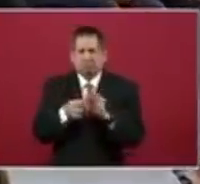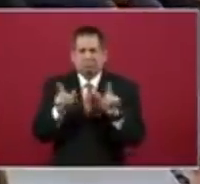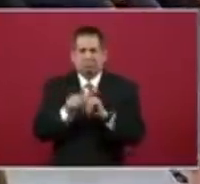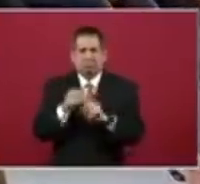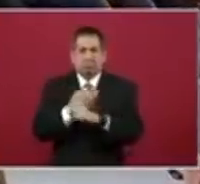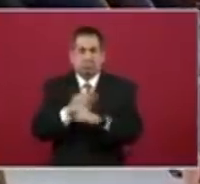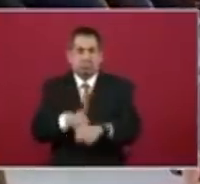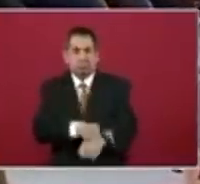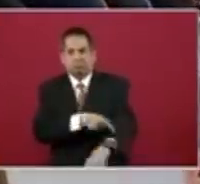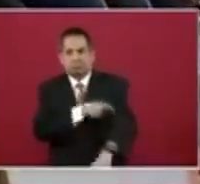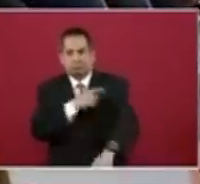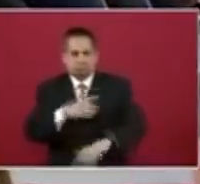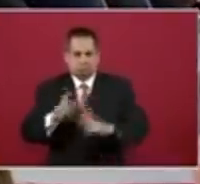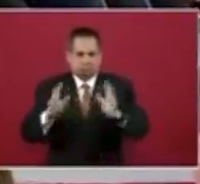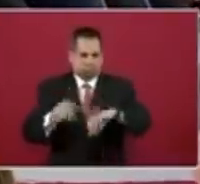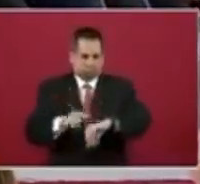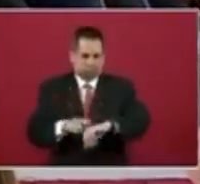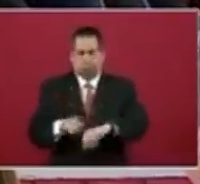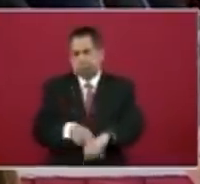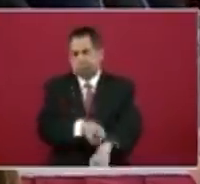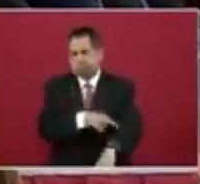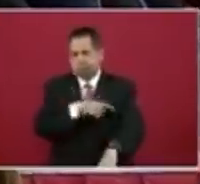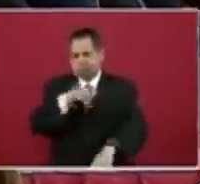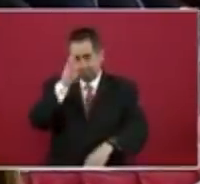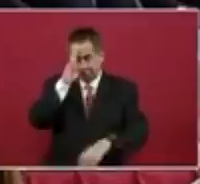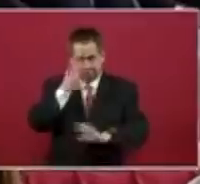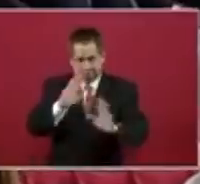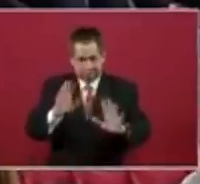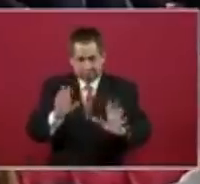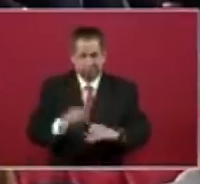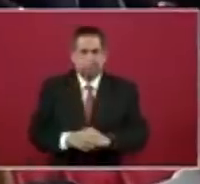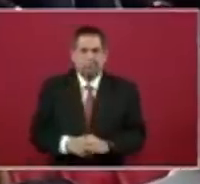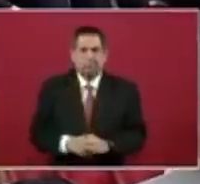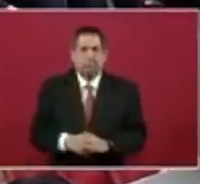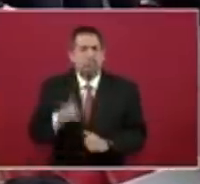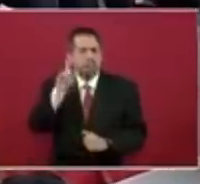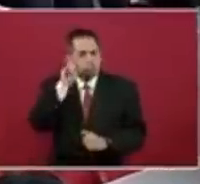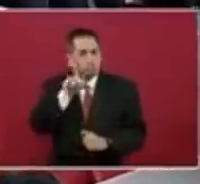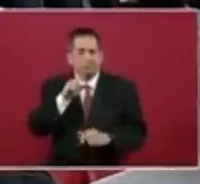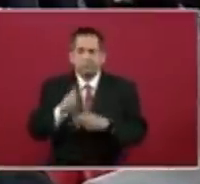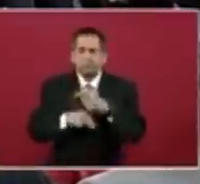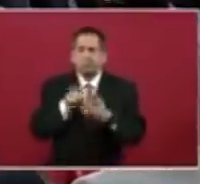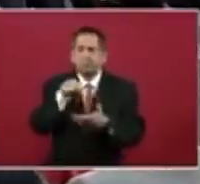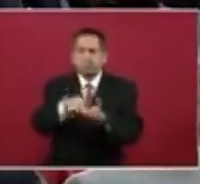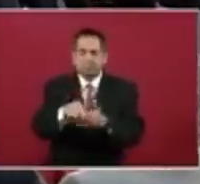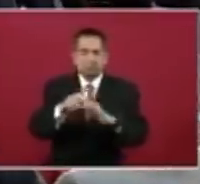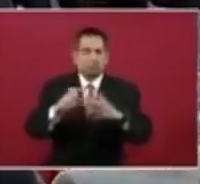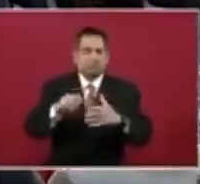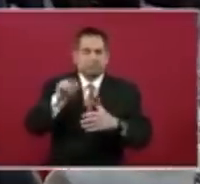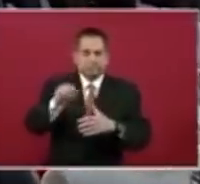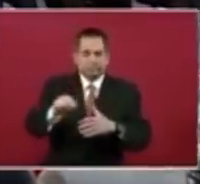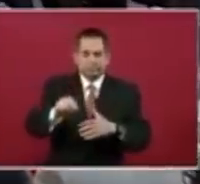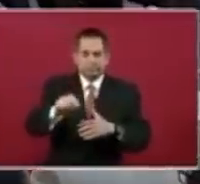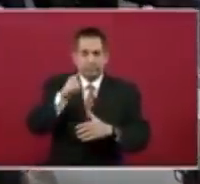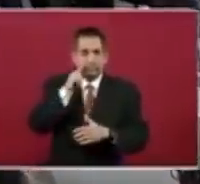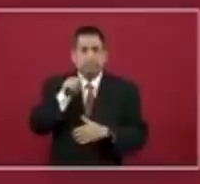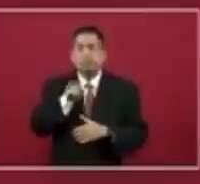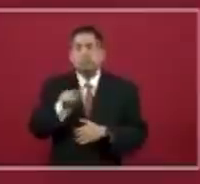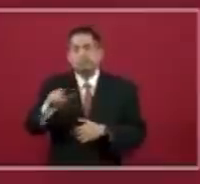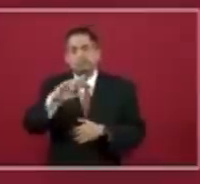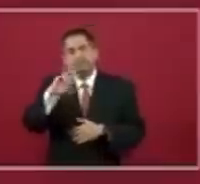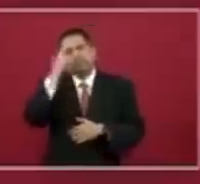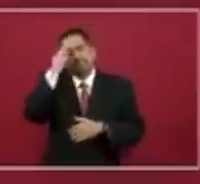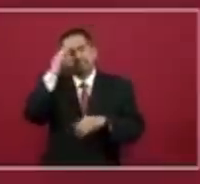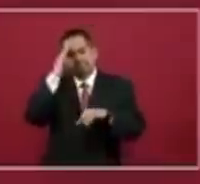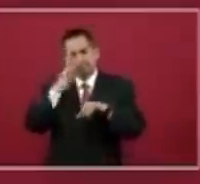esta. Esta es muy amplia. Mañana vamos a ir ahí a la Intendencia a recordar